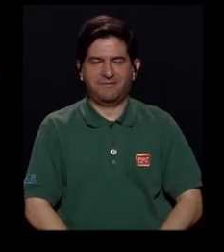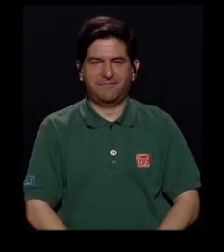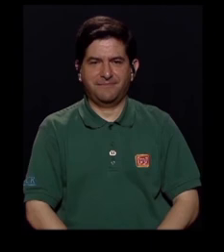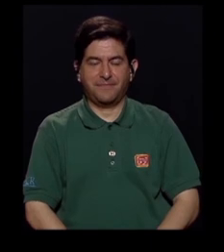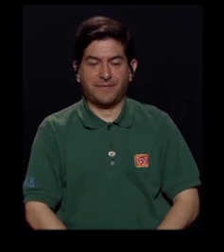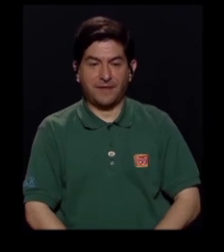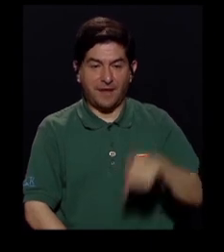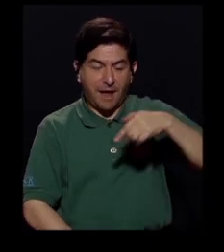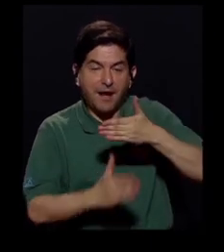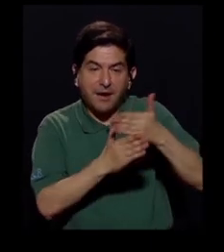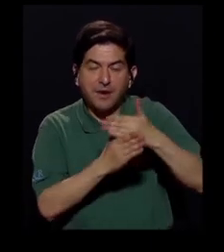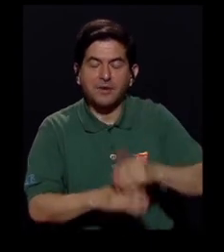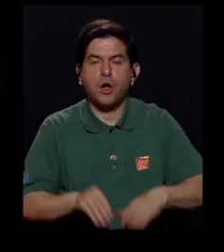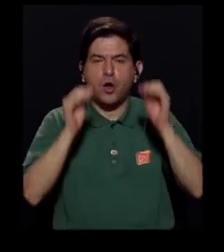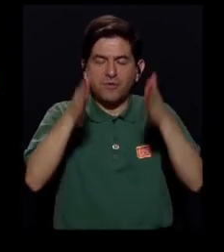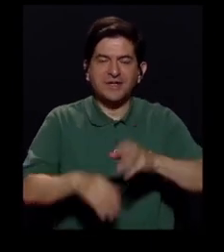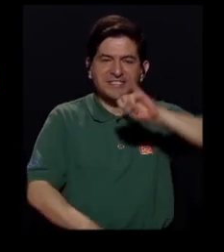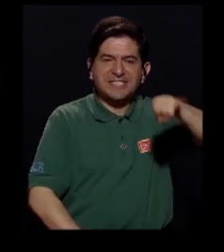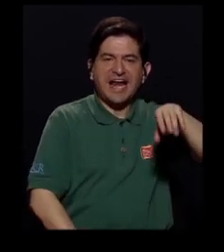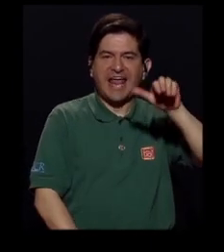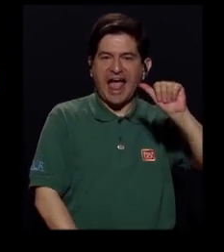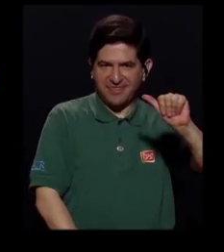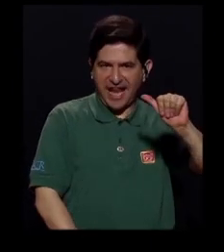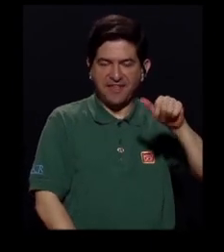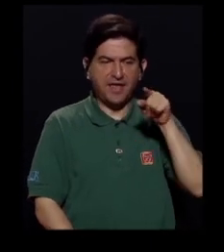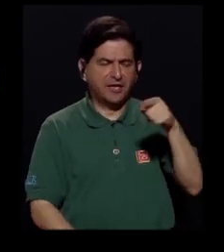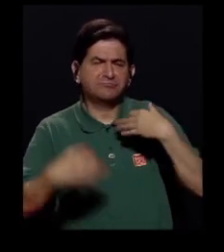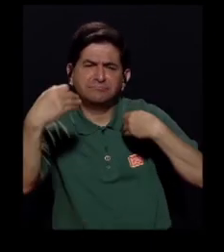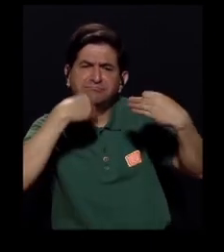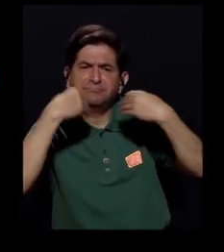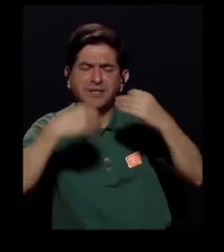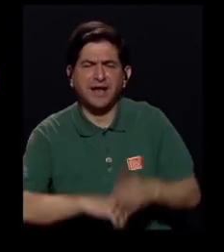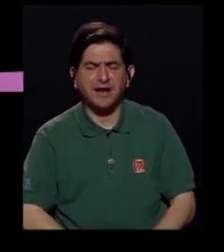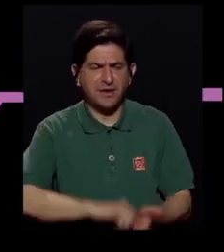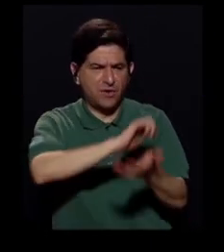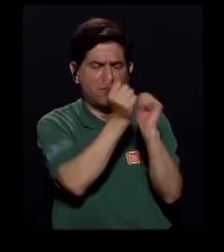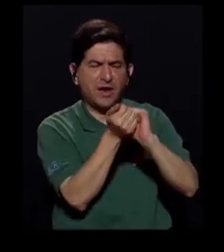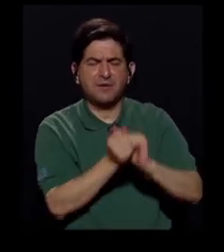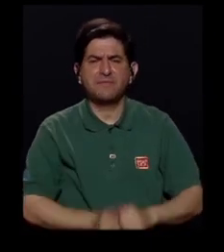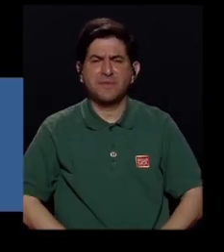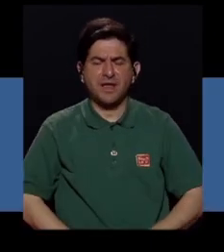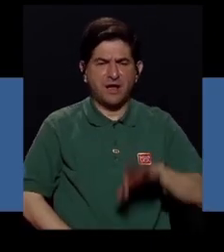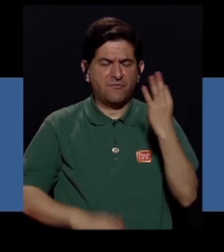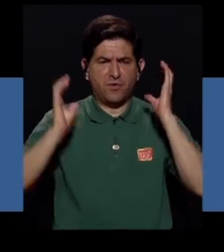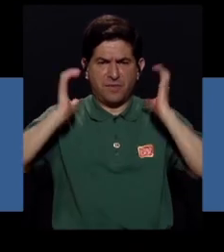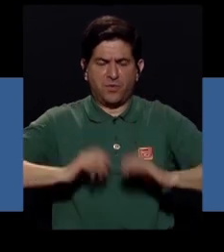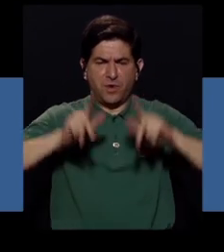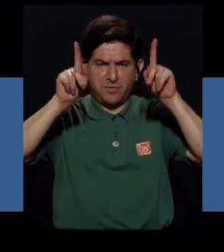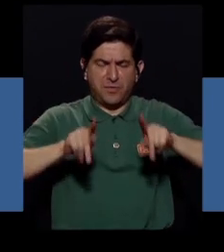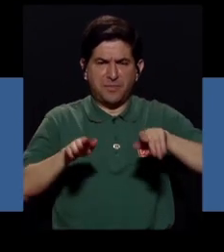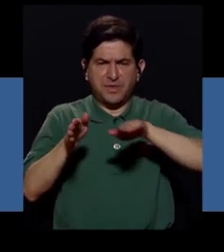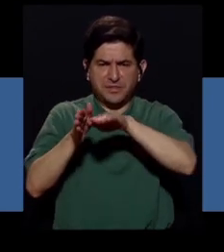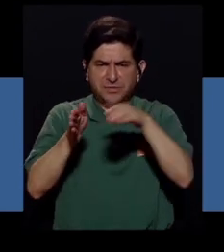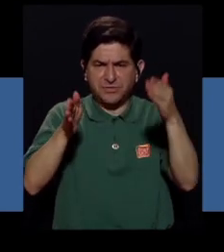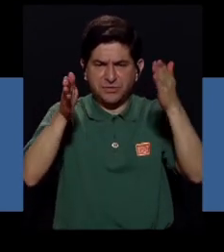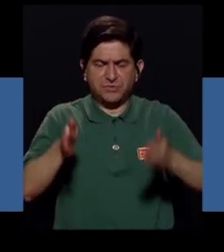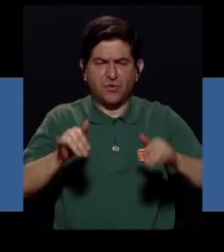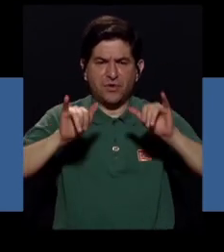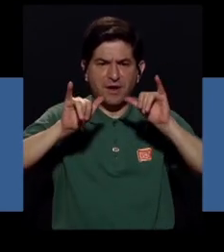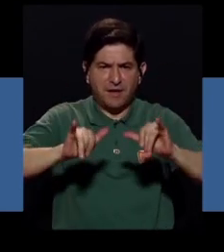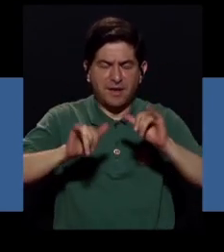Rica. Vamos a compartir con el profesor Jerry Andrade, que nos va a explicar cómo cambiar la posición de una persona encamada para evitar